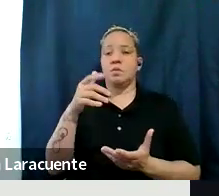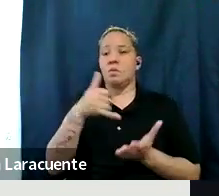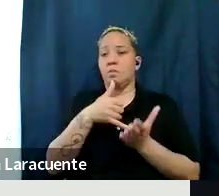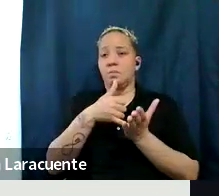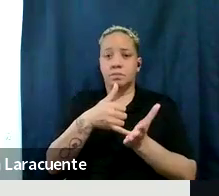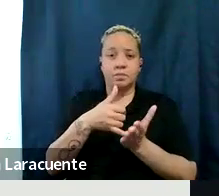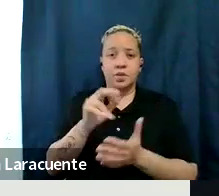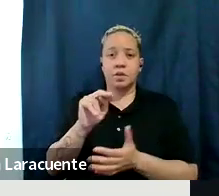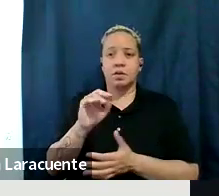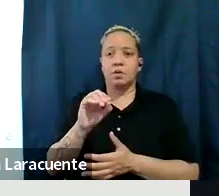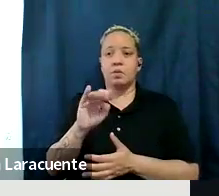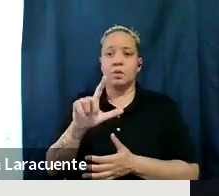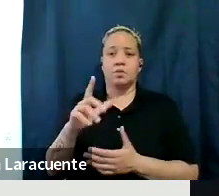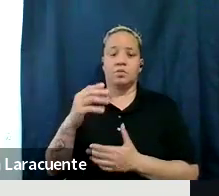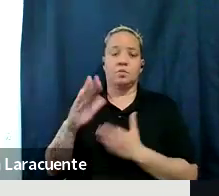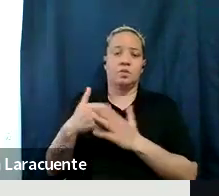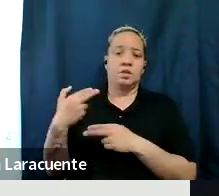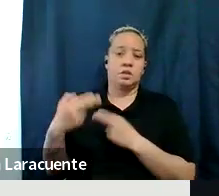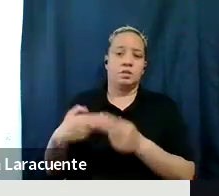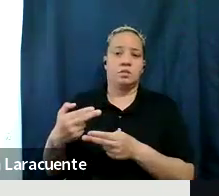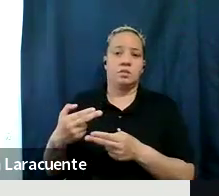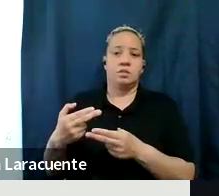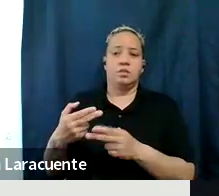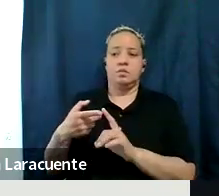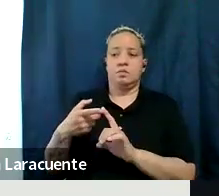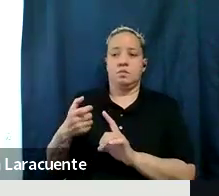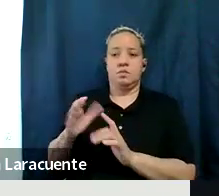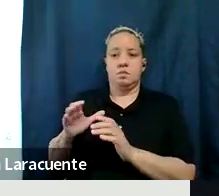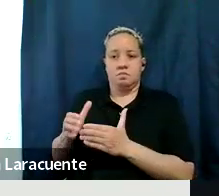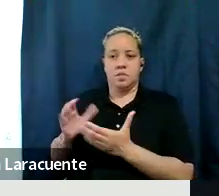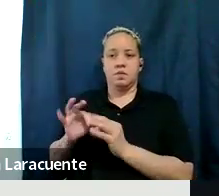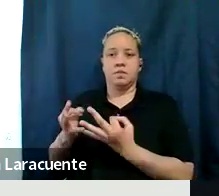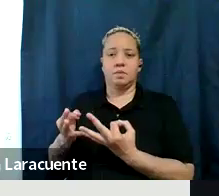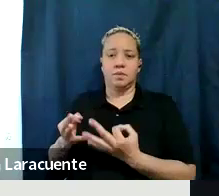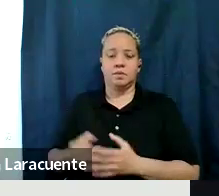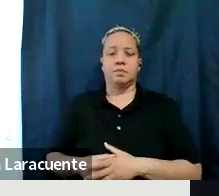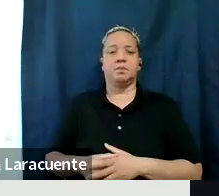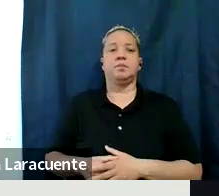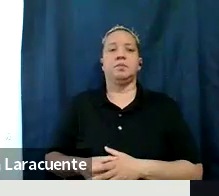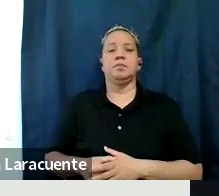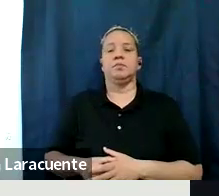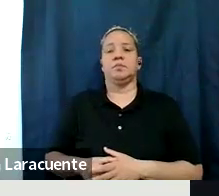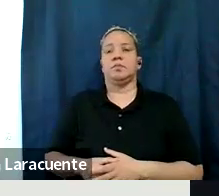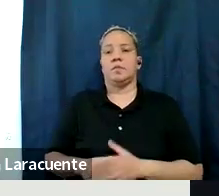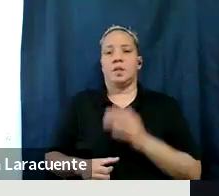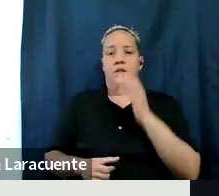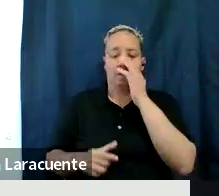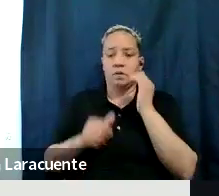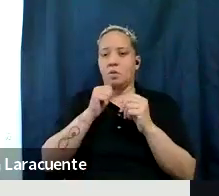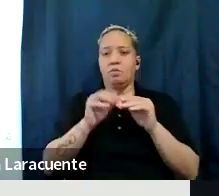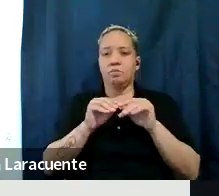toda su herencia estuviera de parte de la familia, ¿no? Y que no su legado estuviera